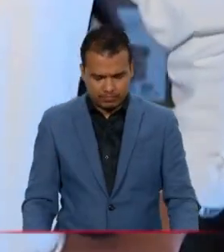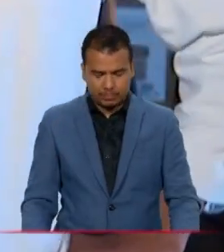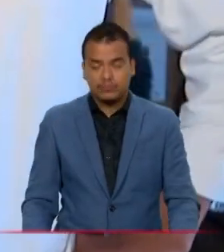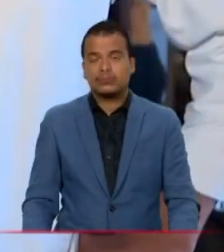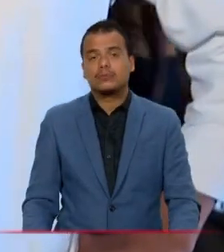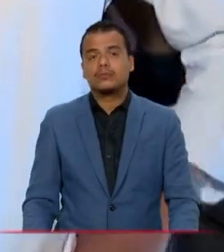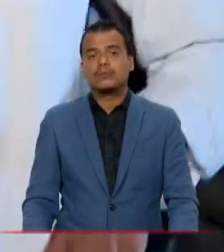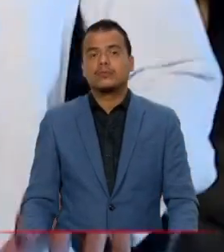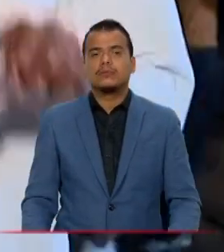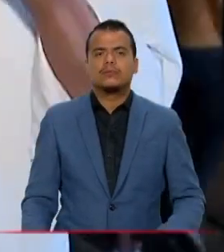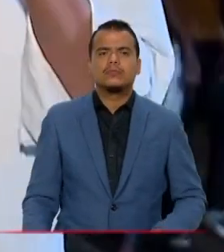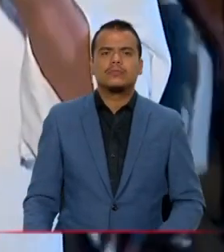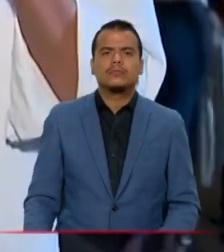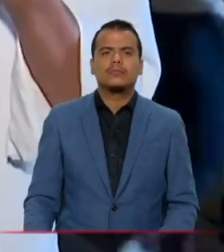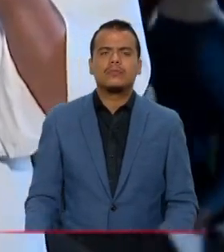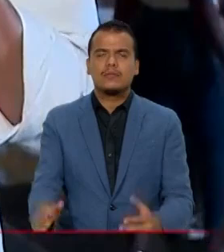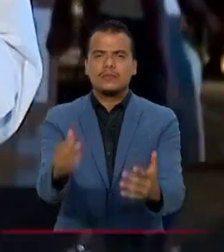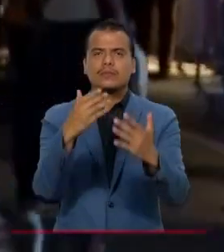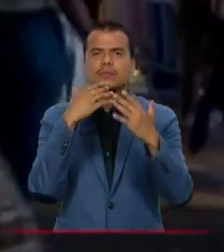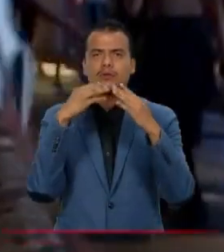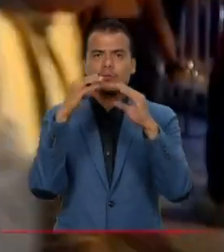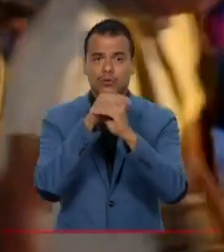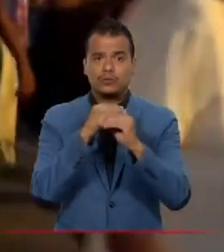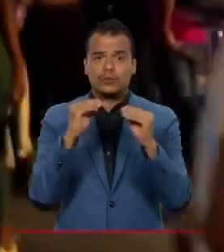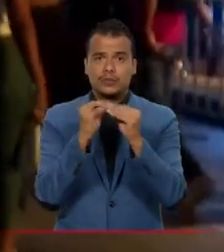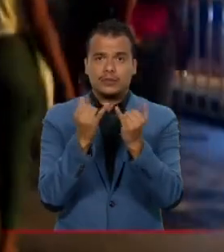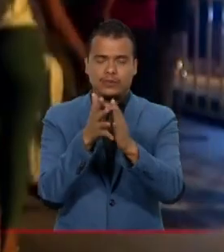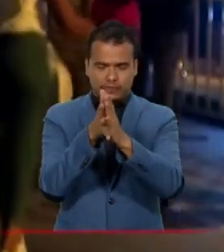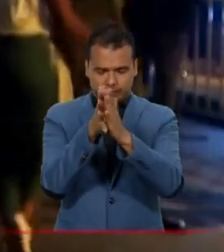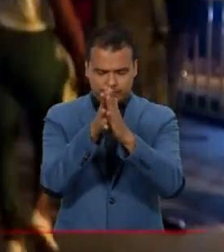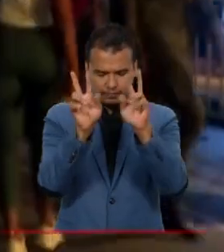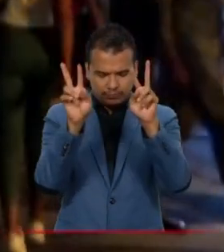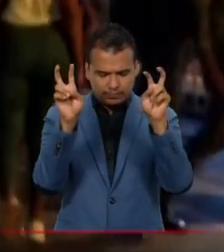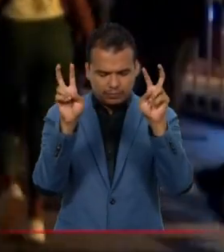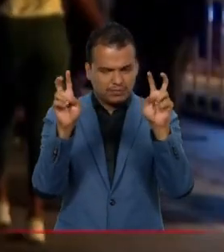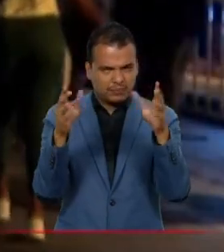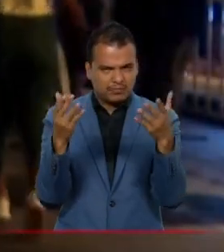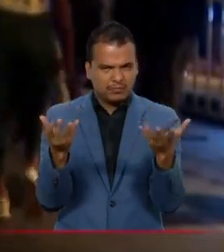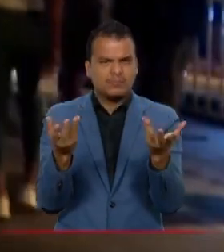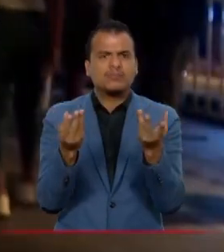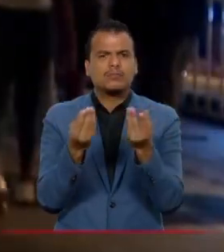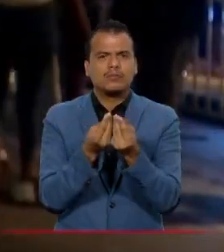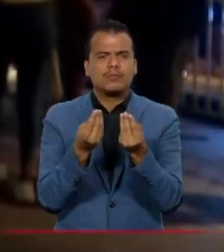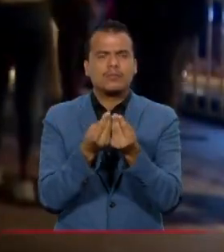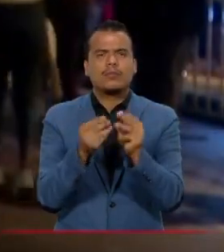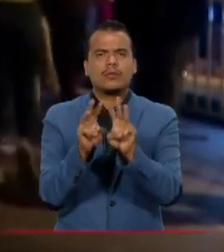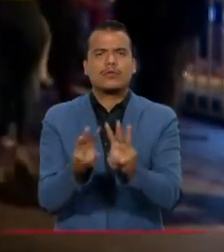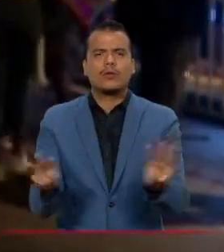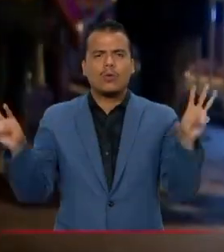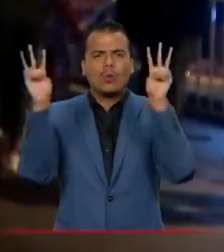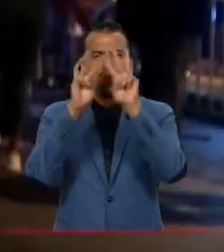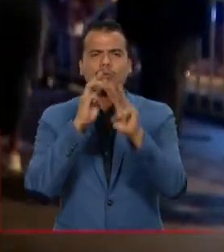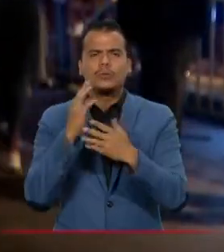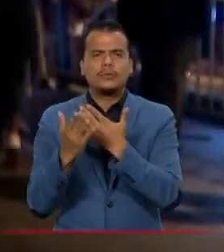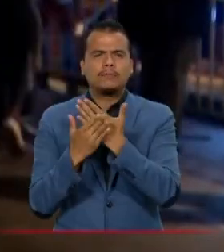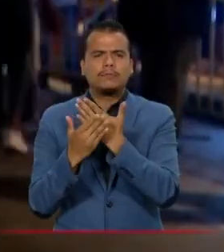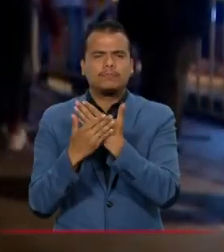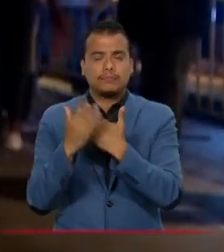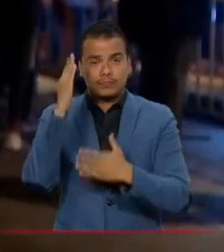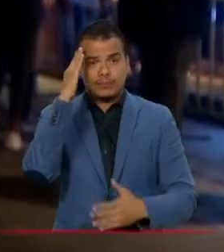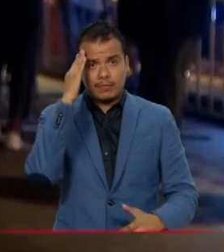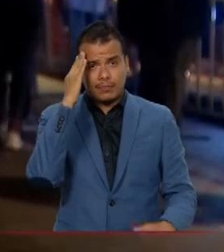Gigi Armando, buenas noches. Otro de los informes que se dieron a conocer hoy es el que emitió la Organización de las Naciones Unidas, manifestando que